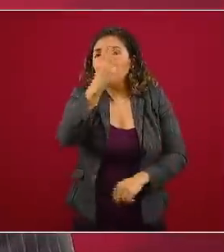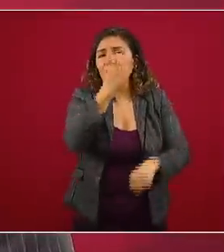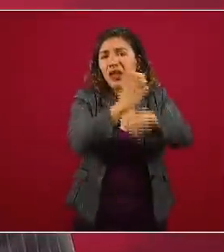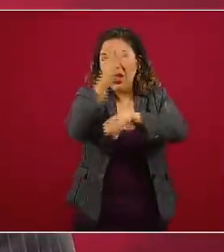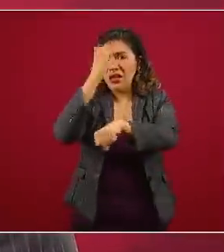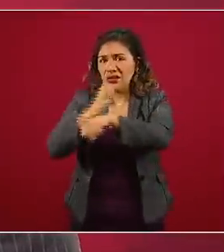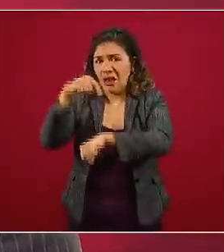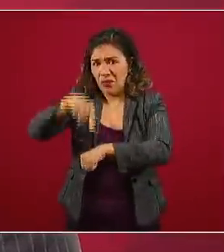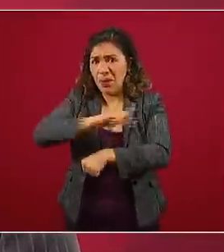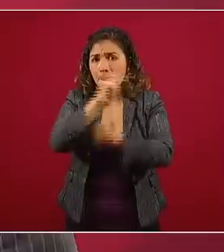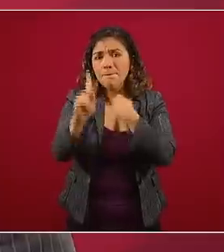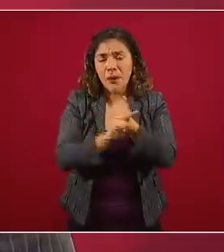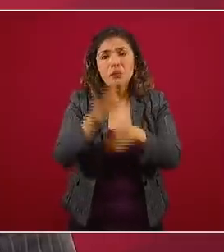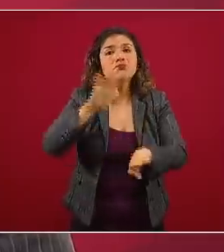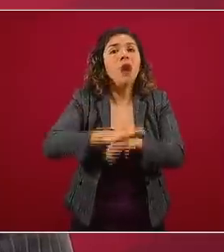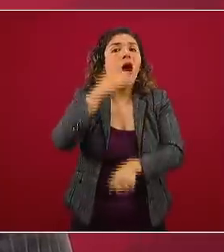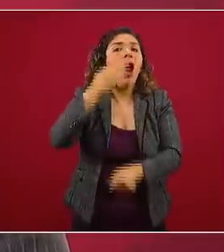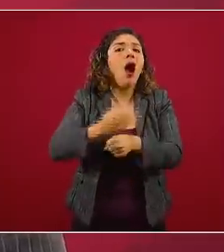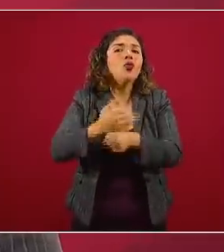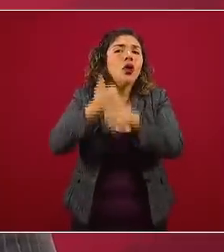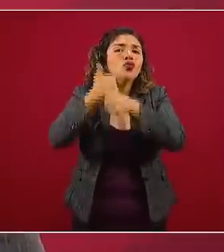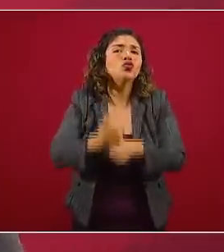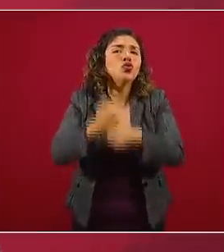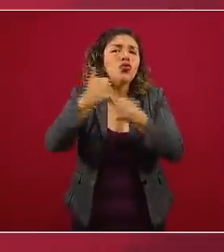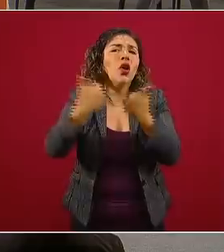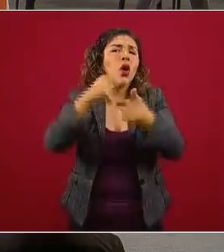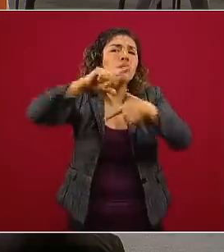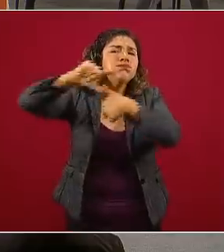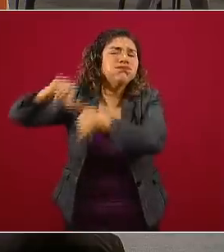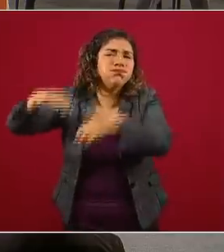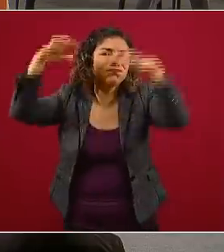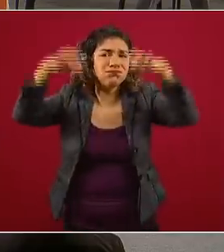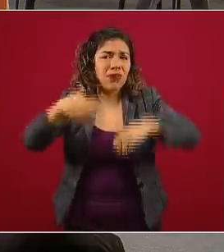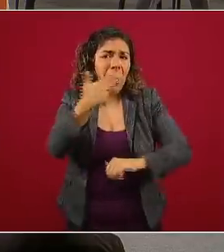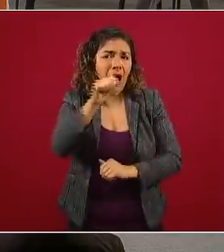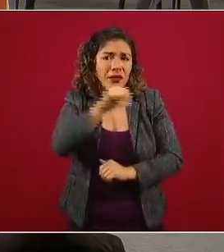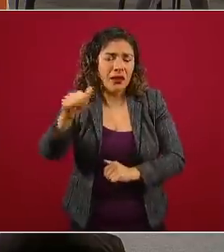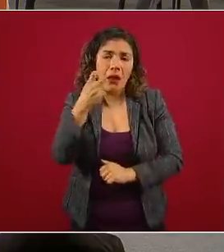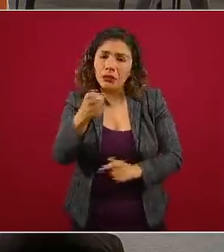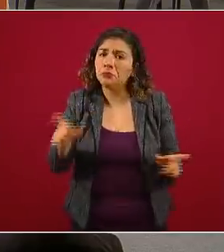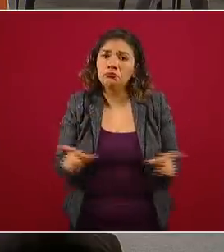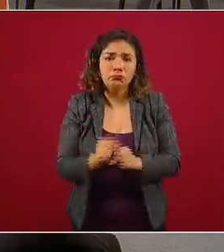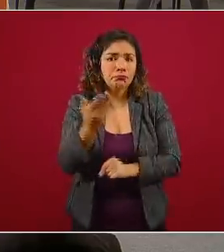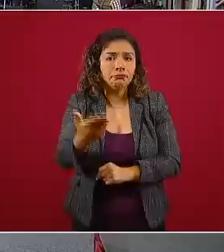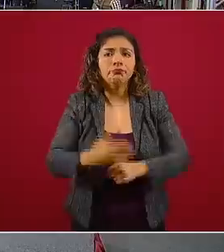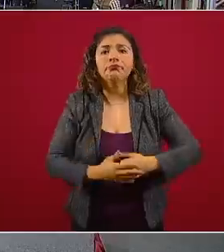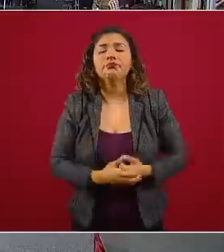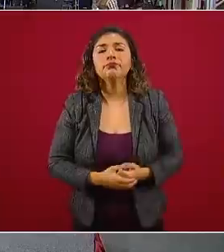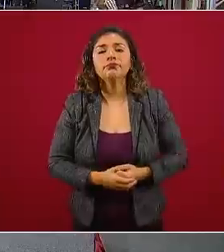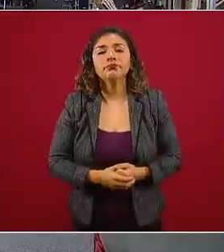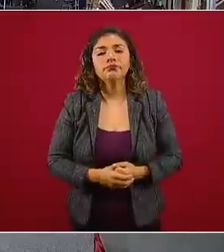entidades de nuestro país que han sufrido el impacto del ciclón tropical hanna sería cuando presidente